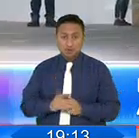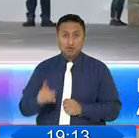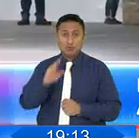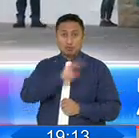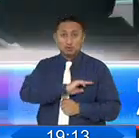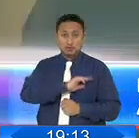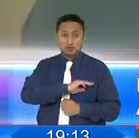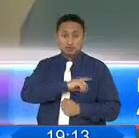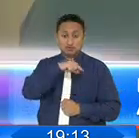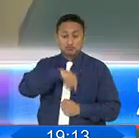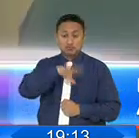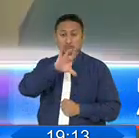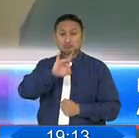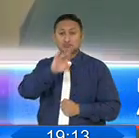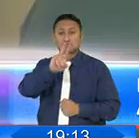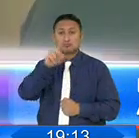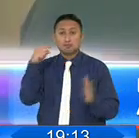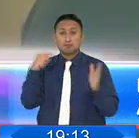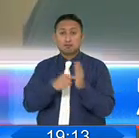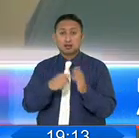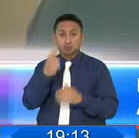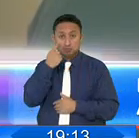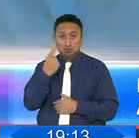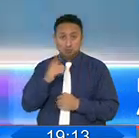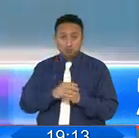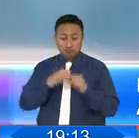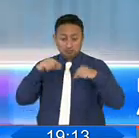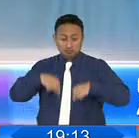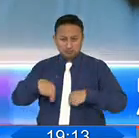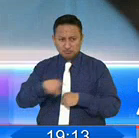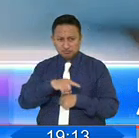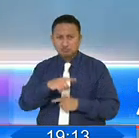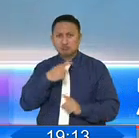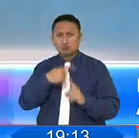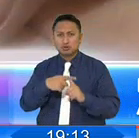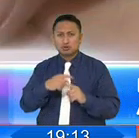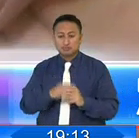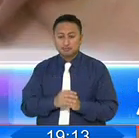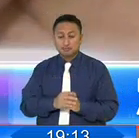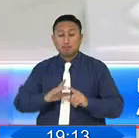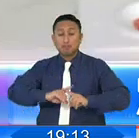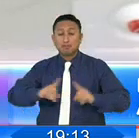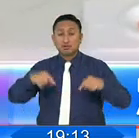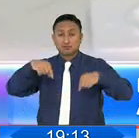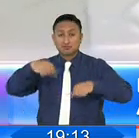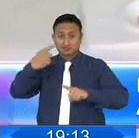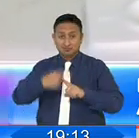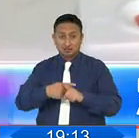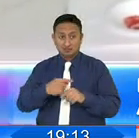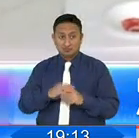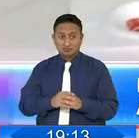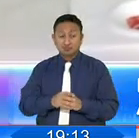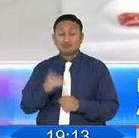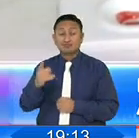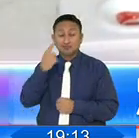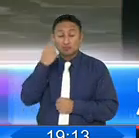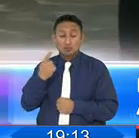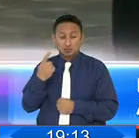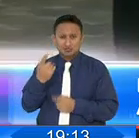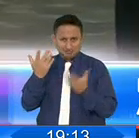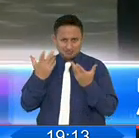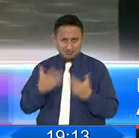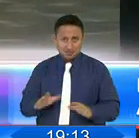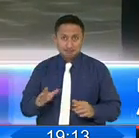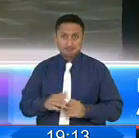municipio ha realizado 82.000 pruebas para detectar los casos positivos. Sin embargo, para este mes se prevé que se terminen los test adquiridos